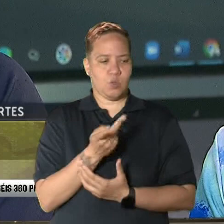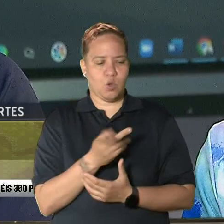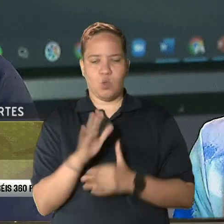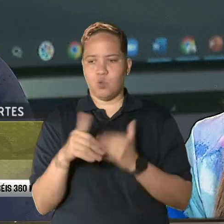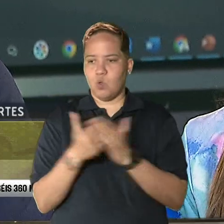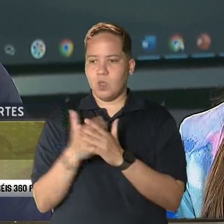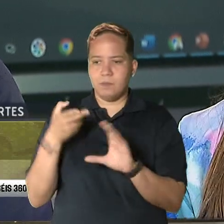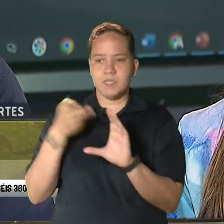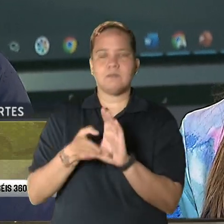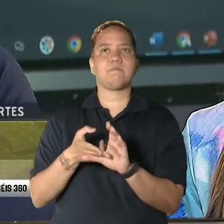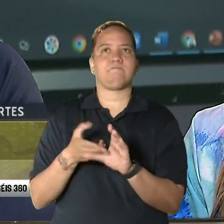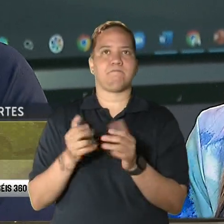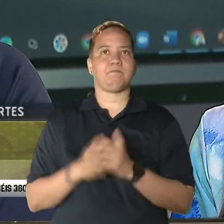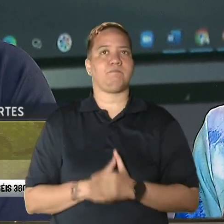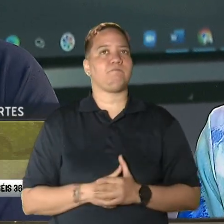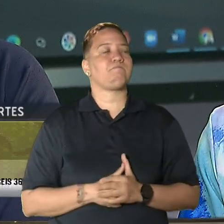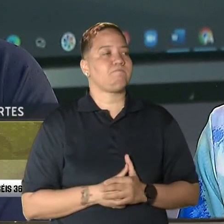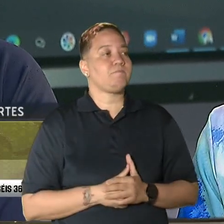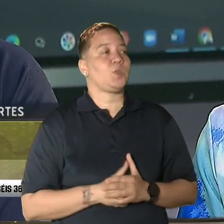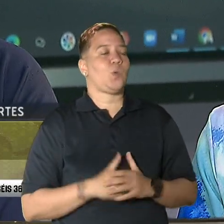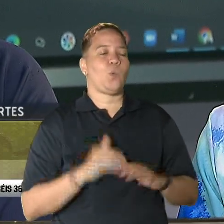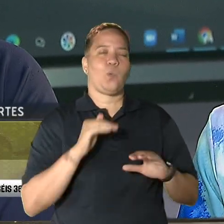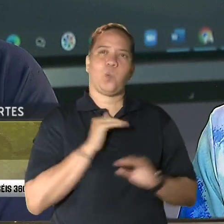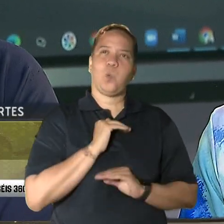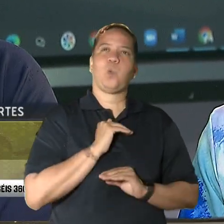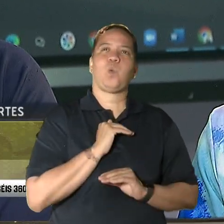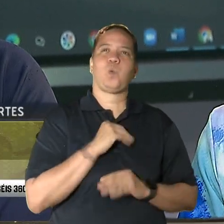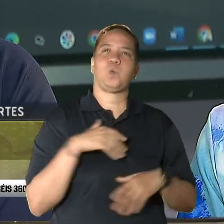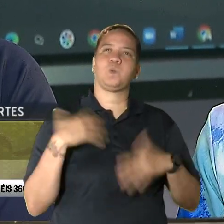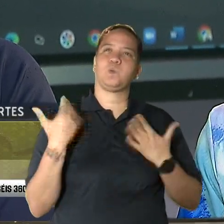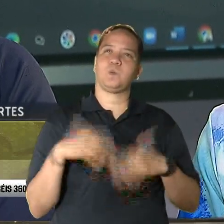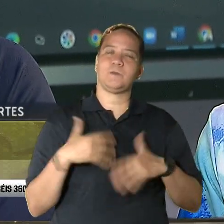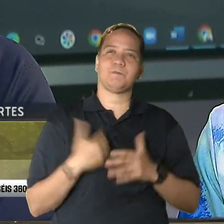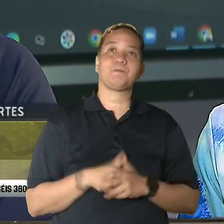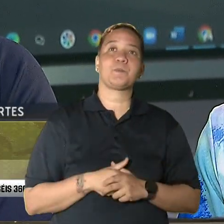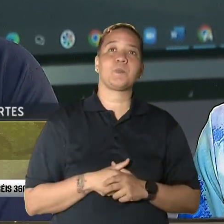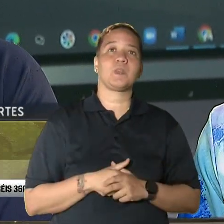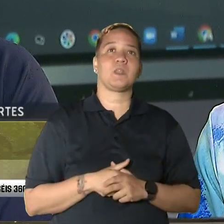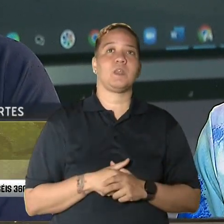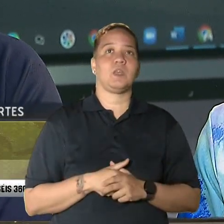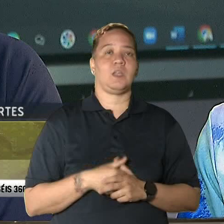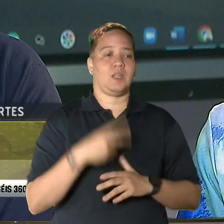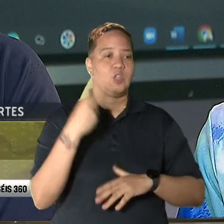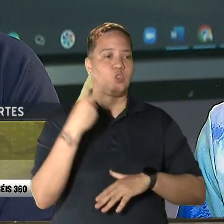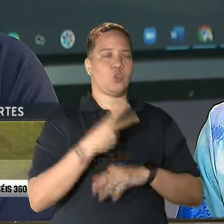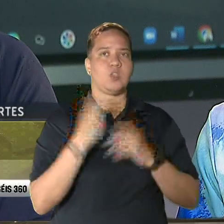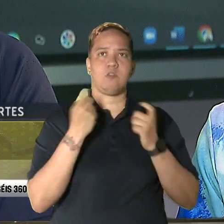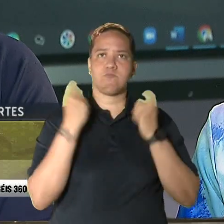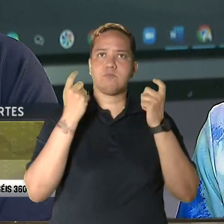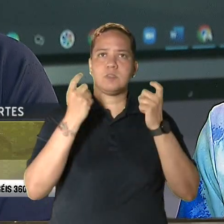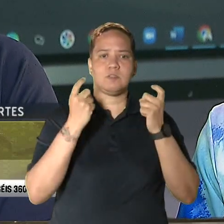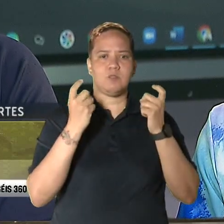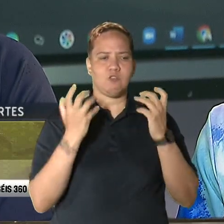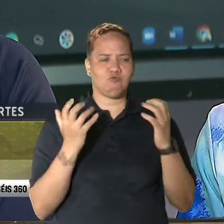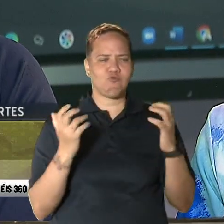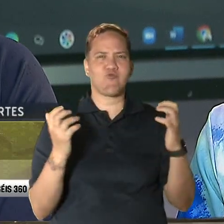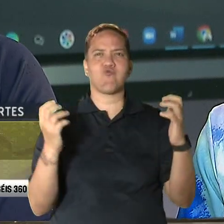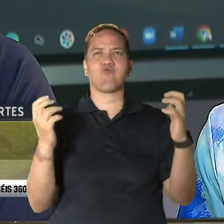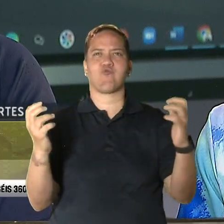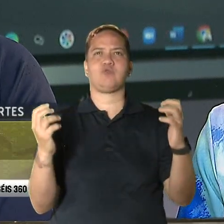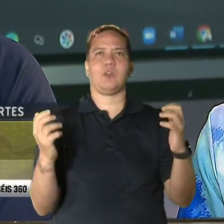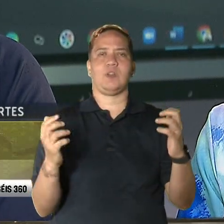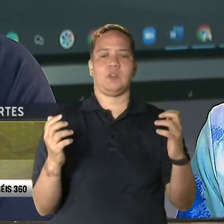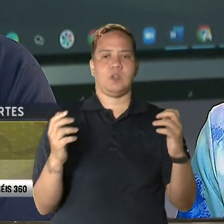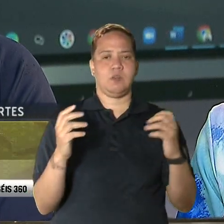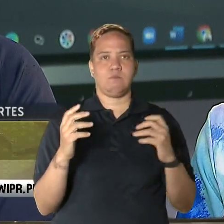participaron en este evento Mira fue bien gratificante ver que este torneo se celebró en dos días y ver las canchas llenas de chicos